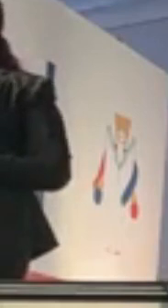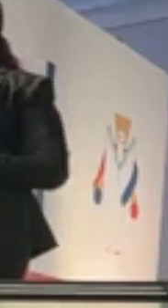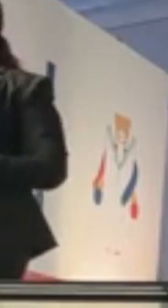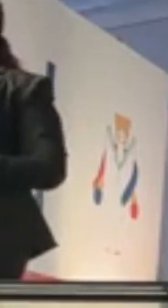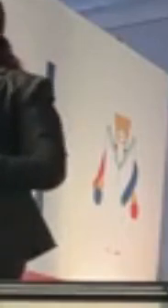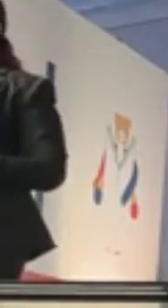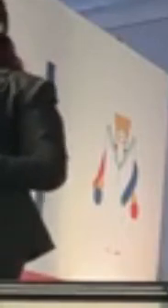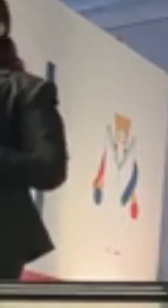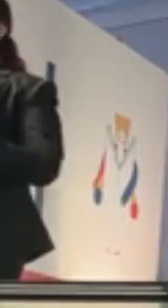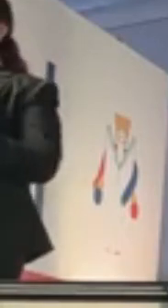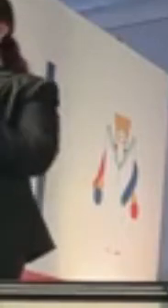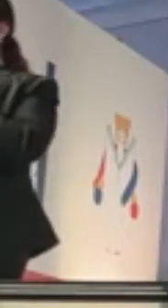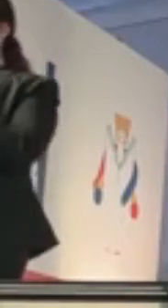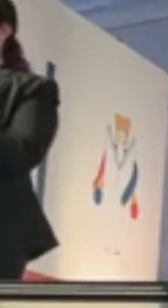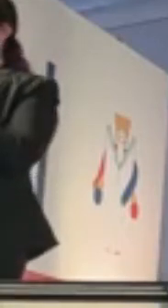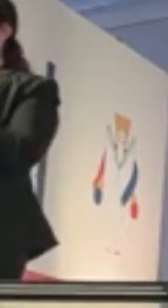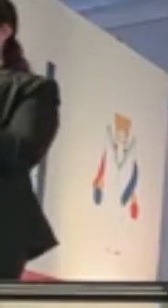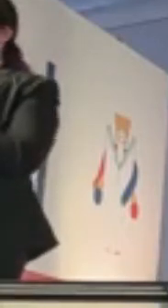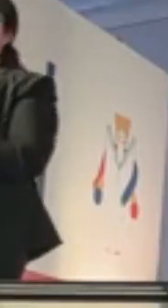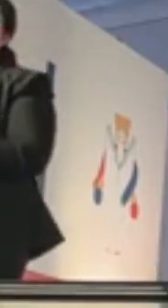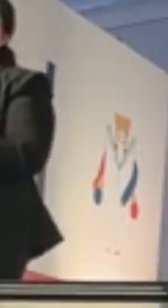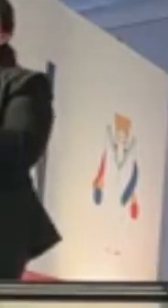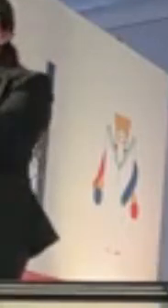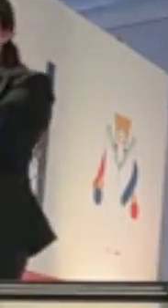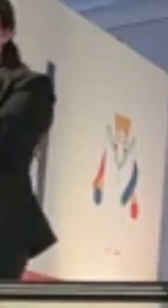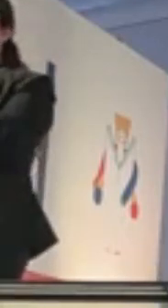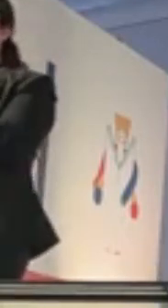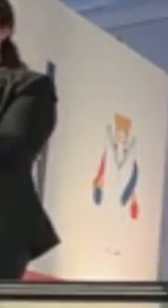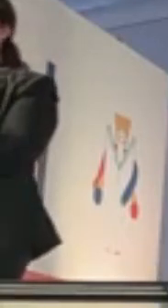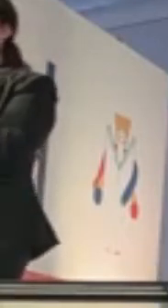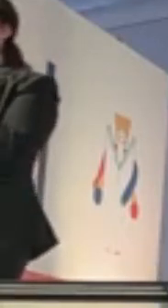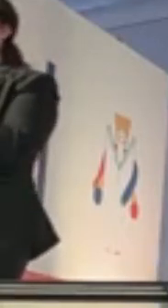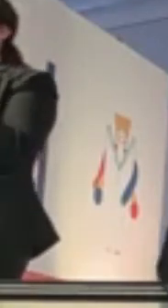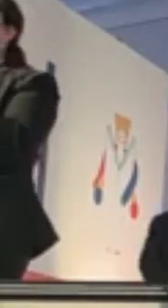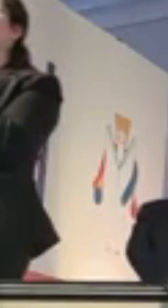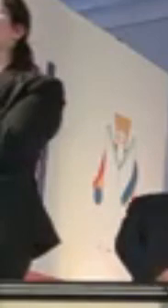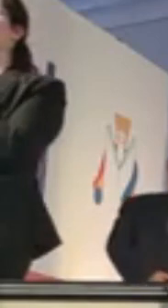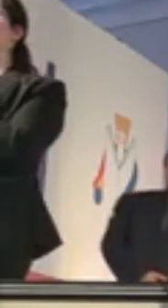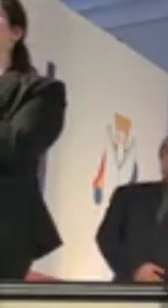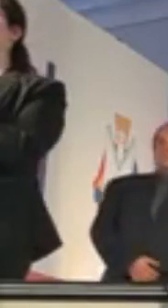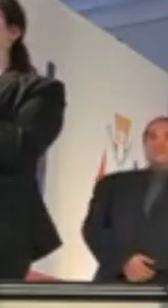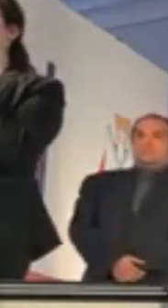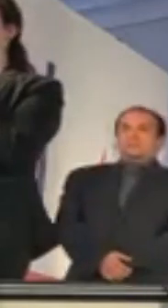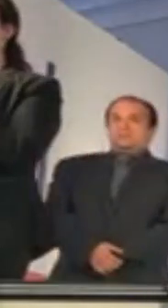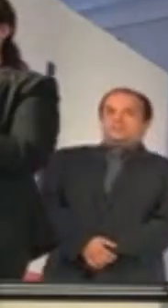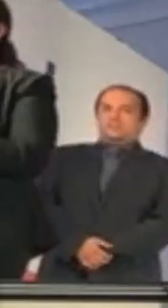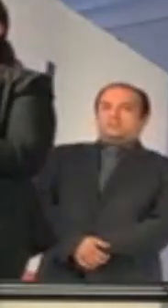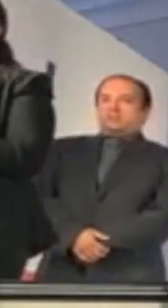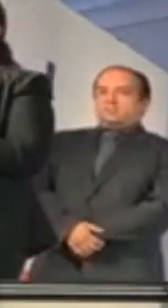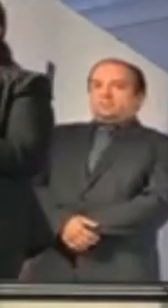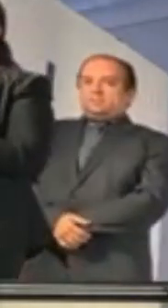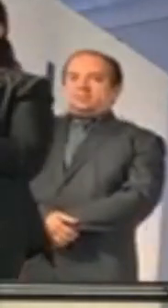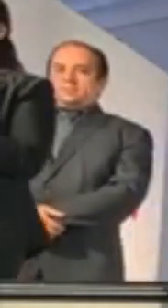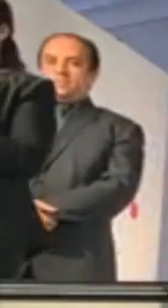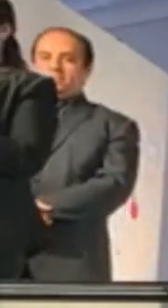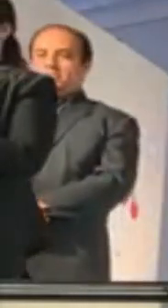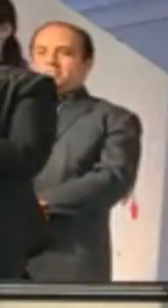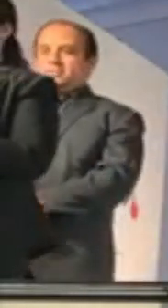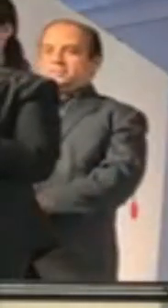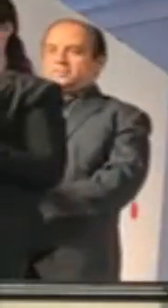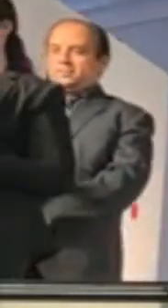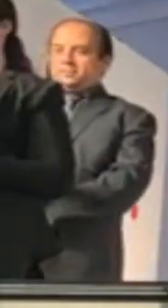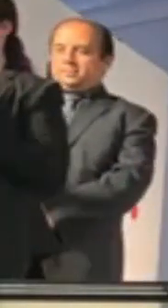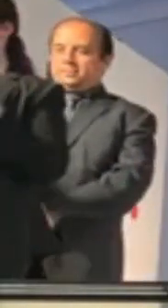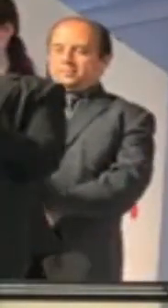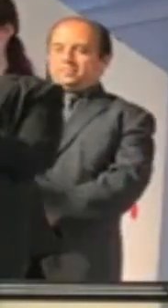de intervenir en la realidad política en forma de denuncia de un proceso que parte, por supuesto, de un compromiso personal y